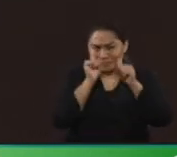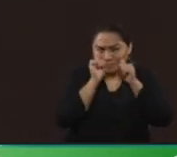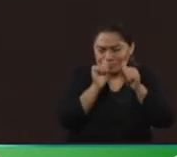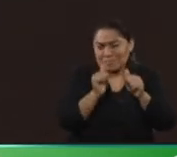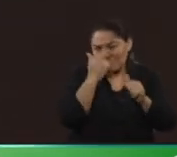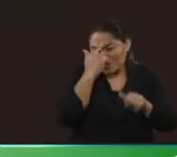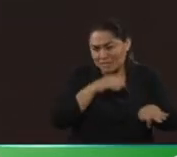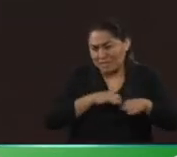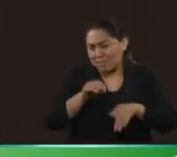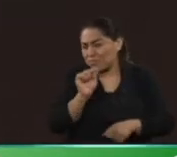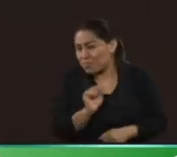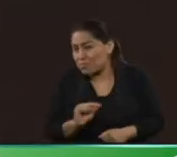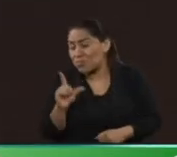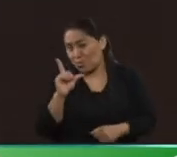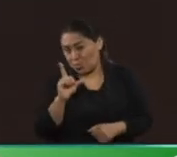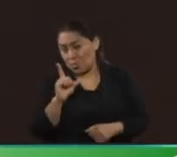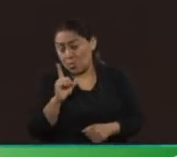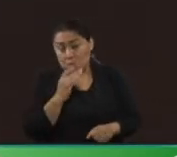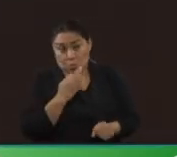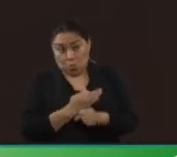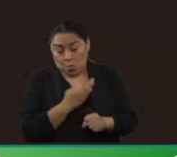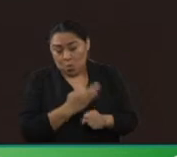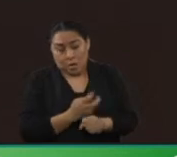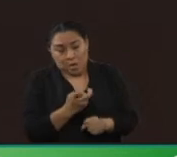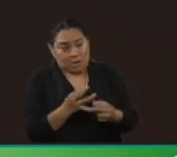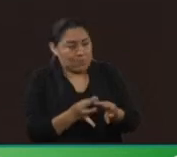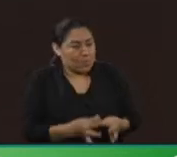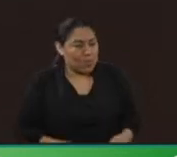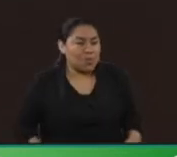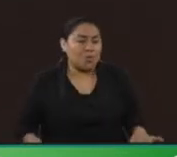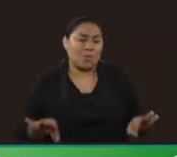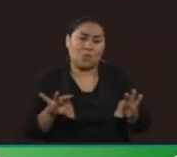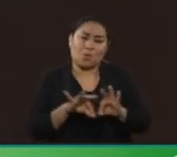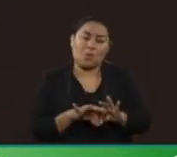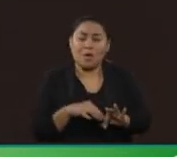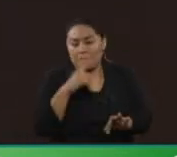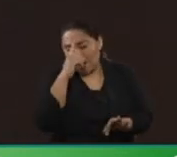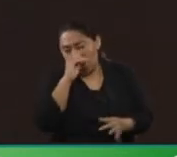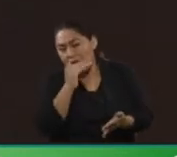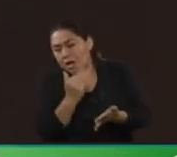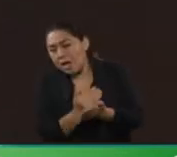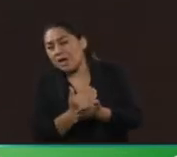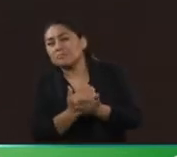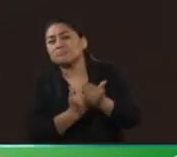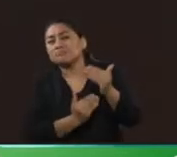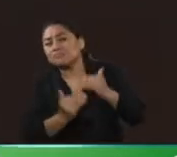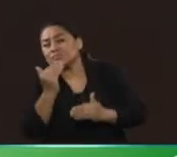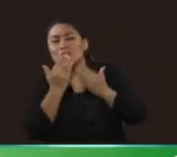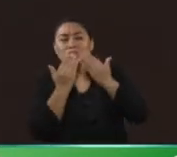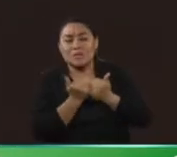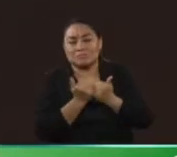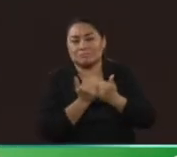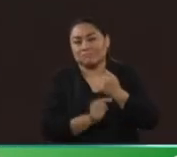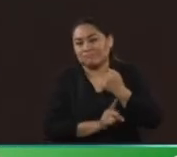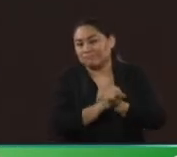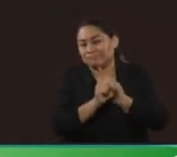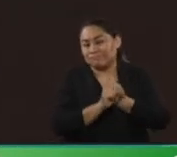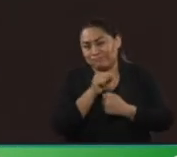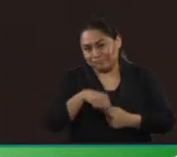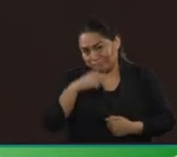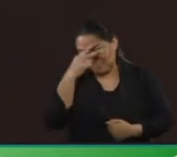profesional que en esta materia es crucial para terminar con la desigualdad que es el problema crónico de este